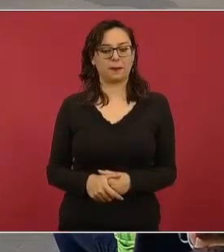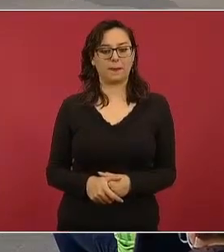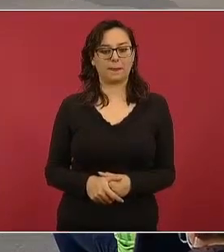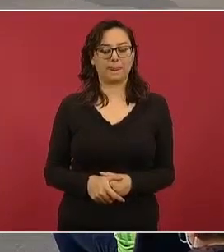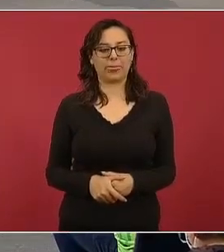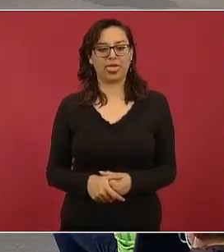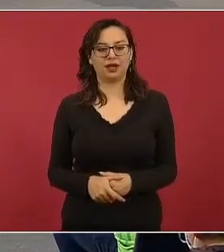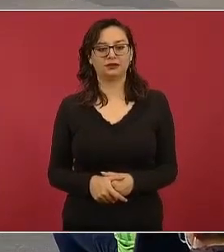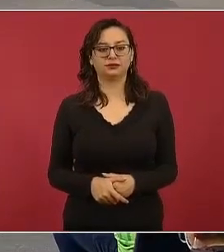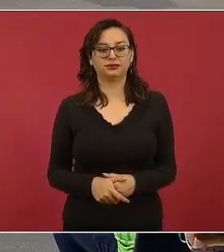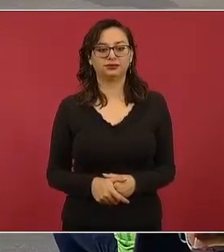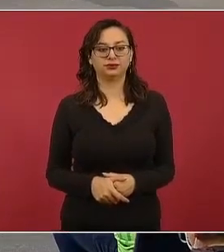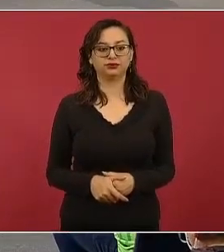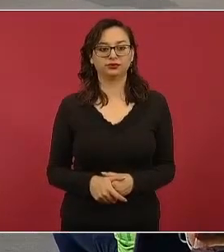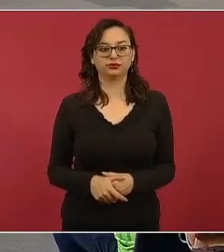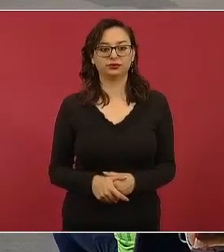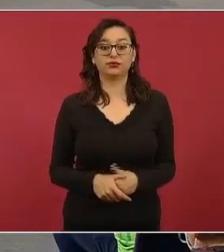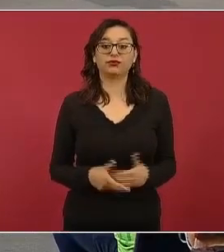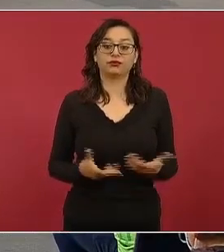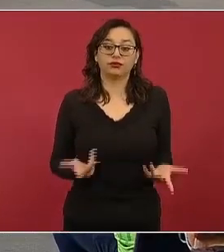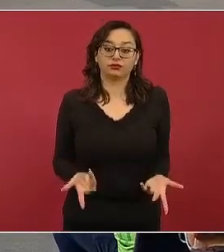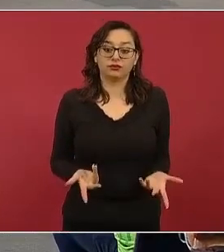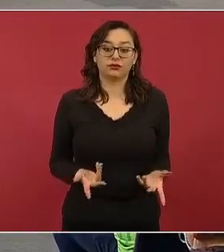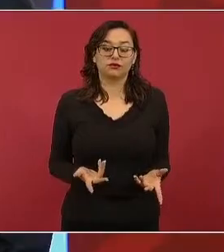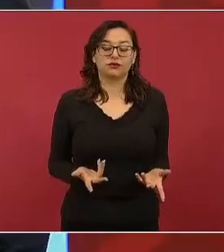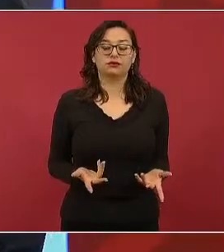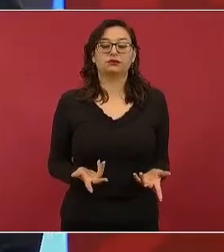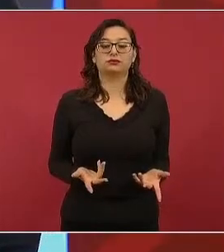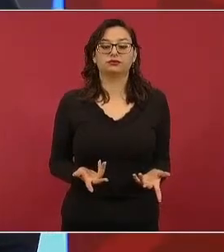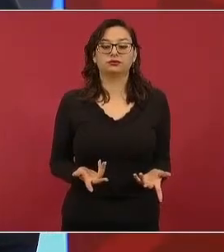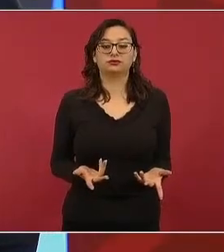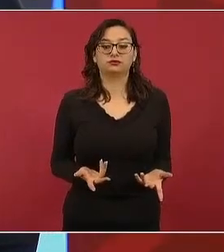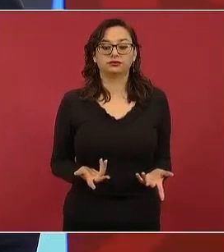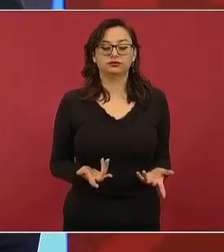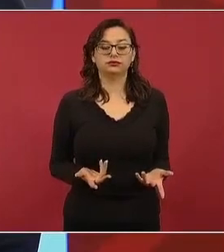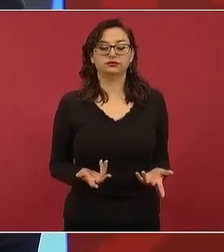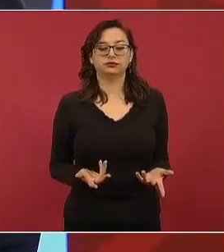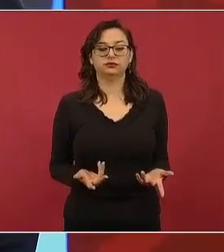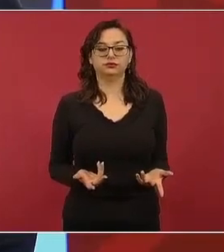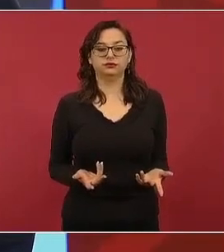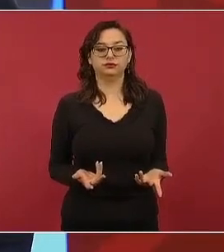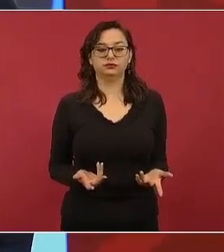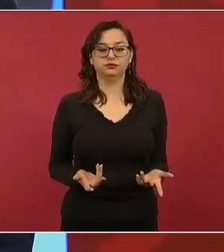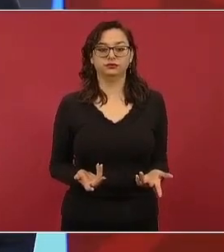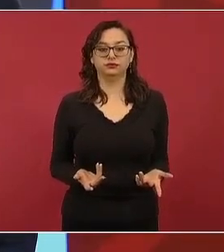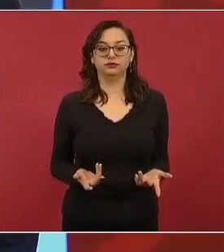Ellos manejaron esto. Bueno, en el caso también